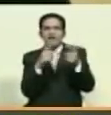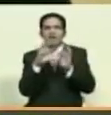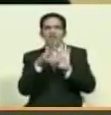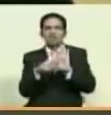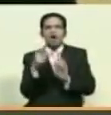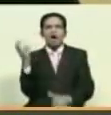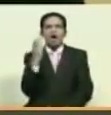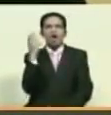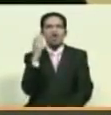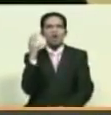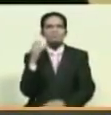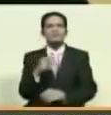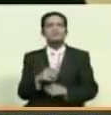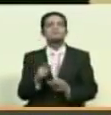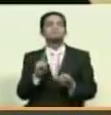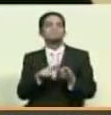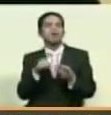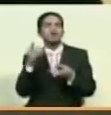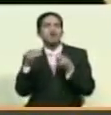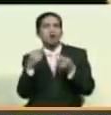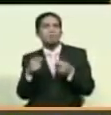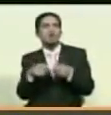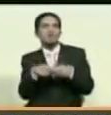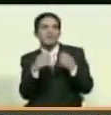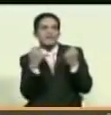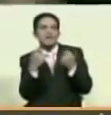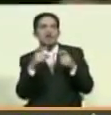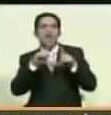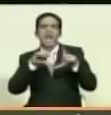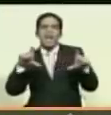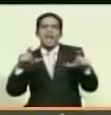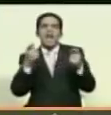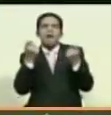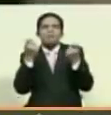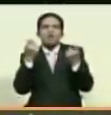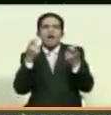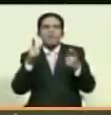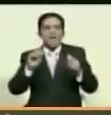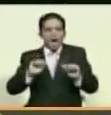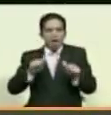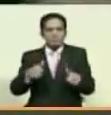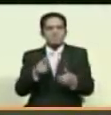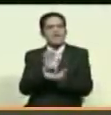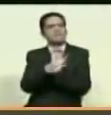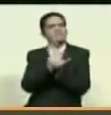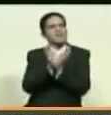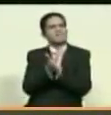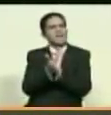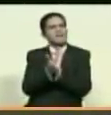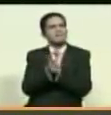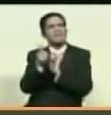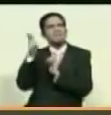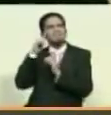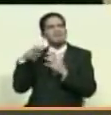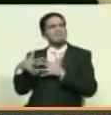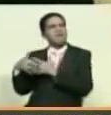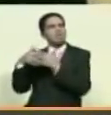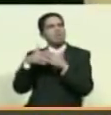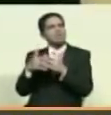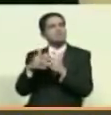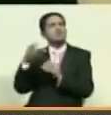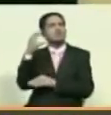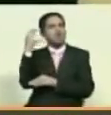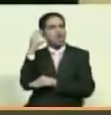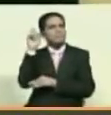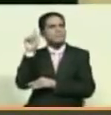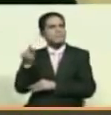venezolana. El impacto de los ataques contra la moneda a partir de estrategias financieras de Estados Unidos, de Colombia también.